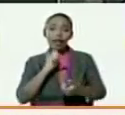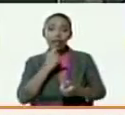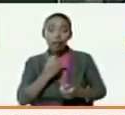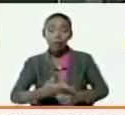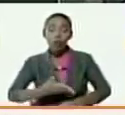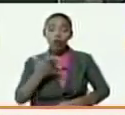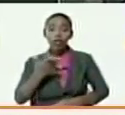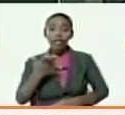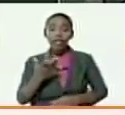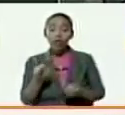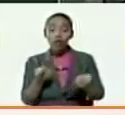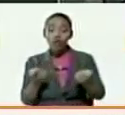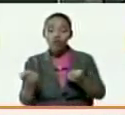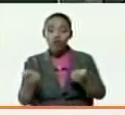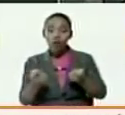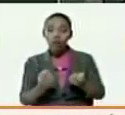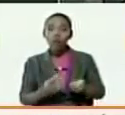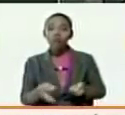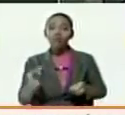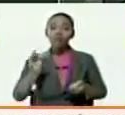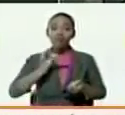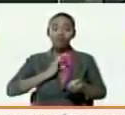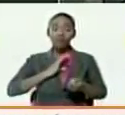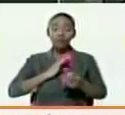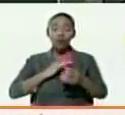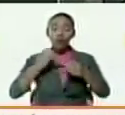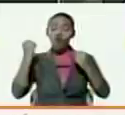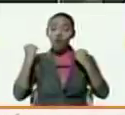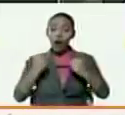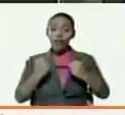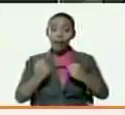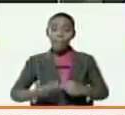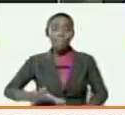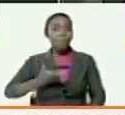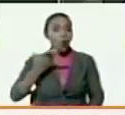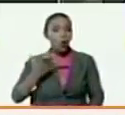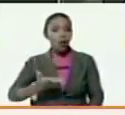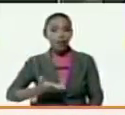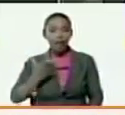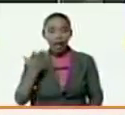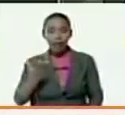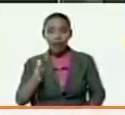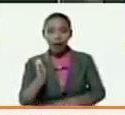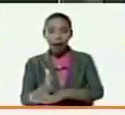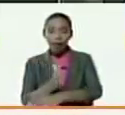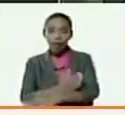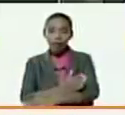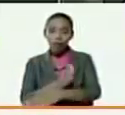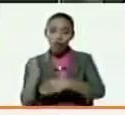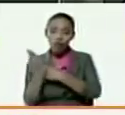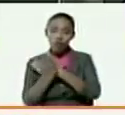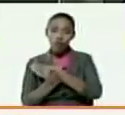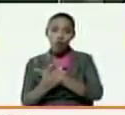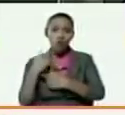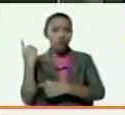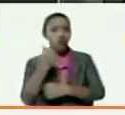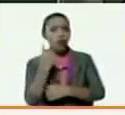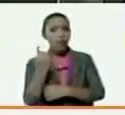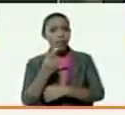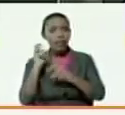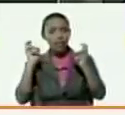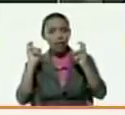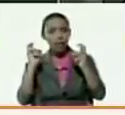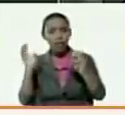manejo de las enfermedades respiratorias agudas es fundamentalmente la prevención, no solamente para el caso de coronavirus, sino para